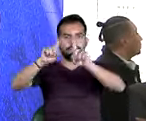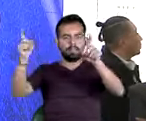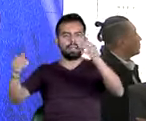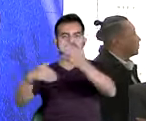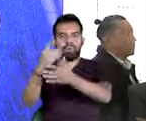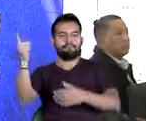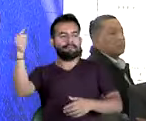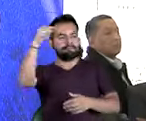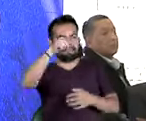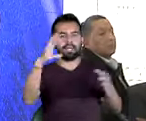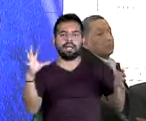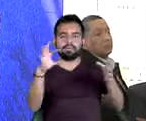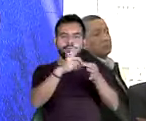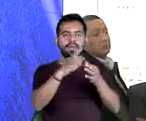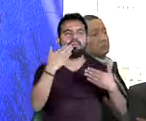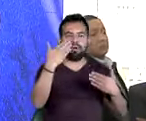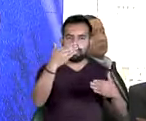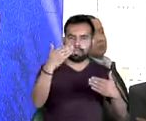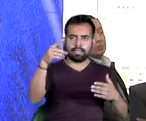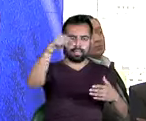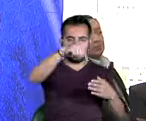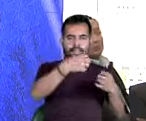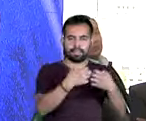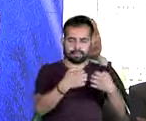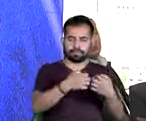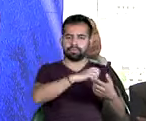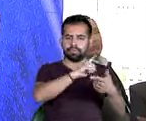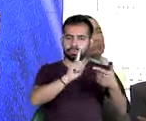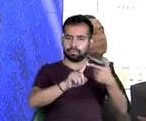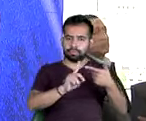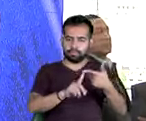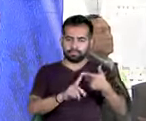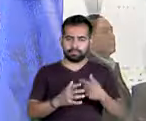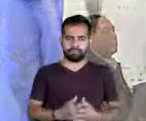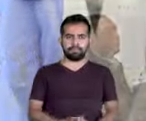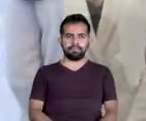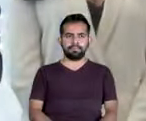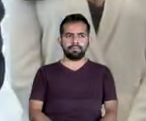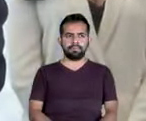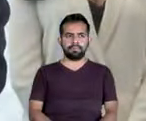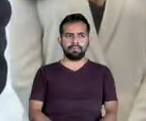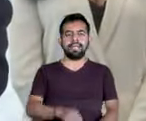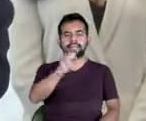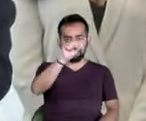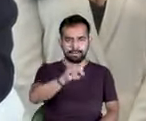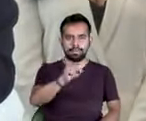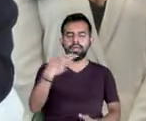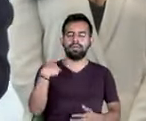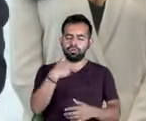ejecutar la política generada por este equipo. Primero. Lo segundo, mire, sí